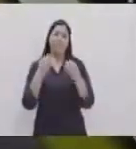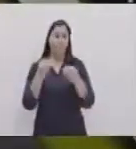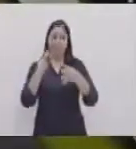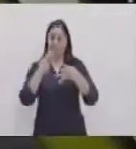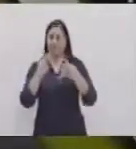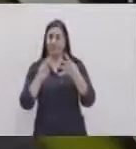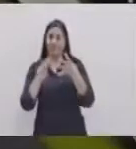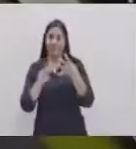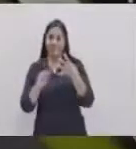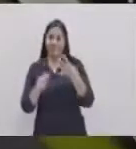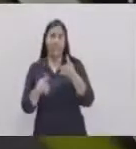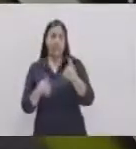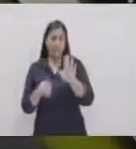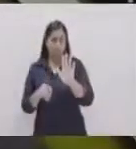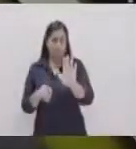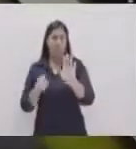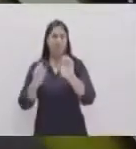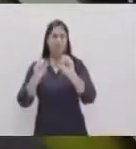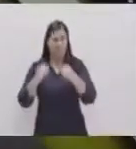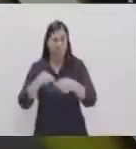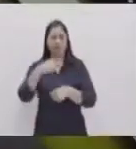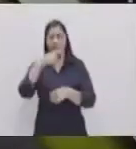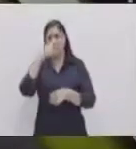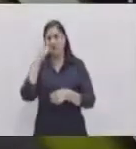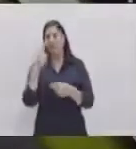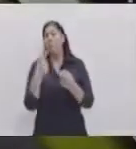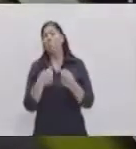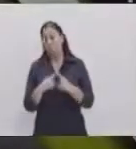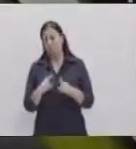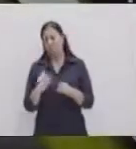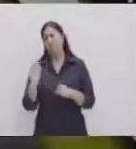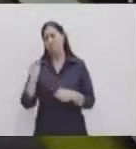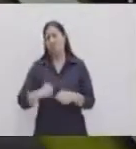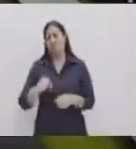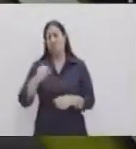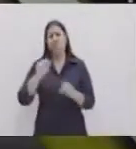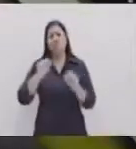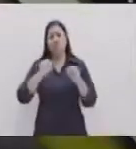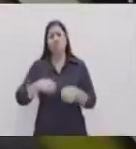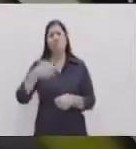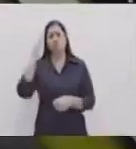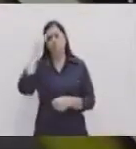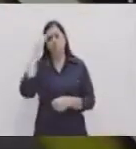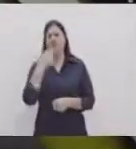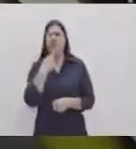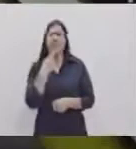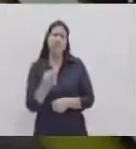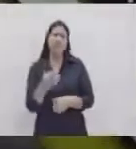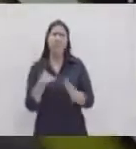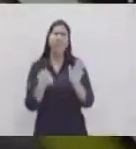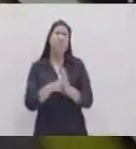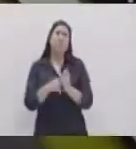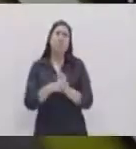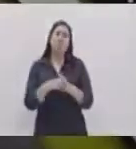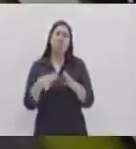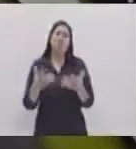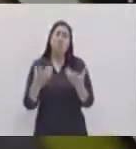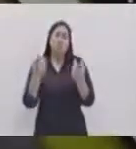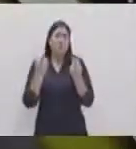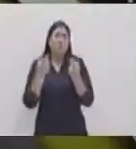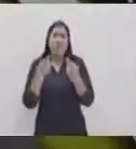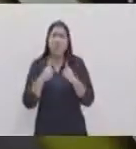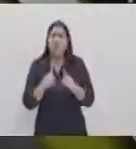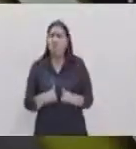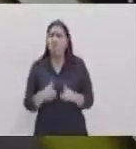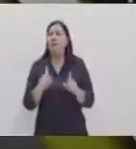para poder acceder o poder trabajar, pero sí podemos mencionar, por ejemplo, lo que sucede en